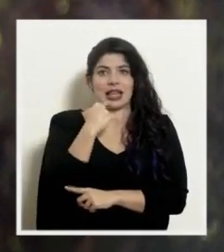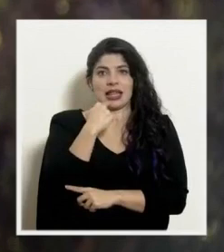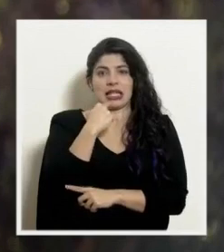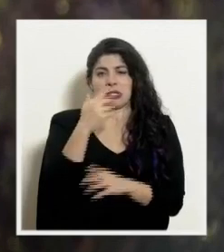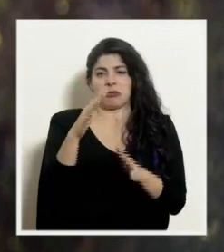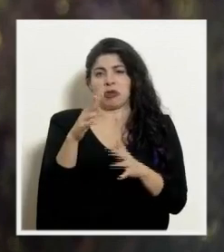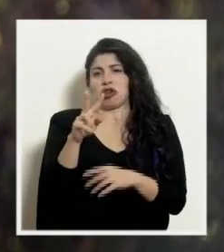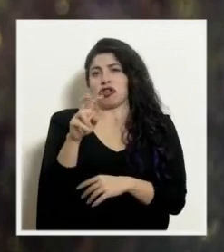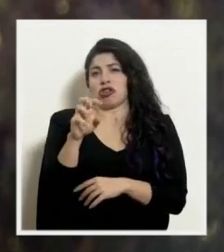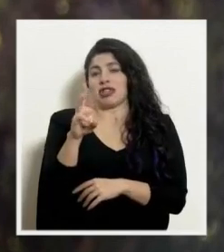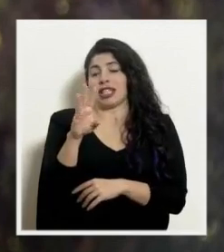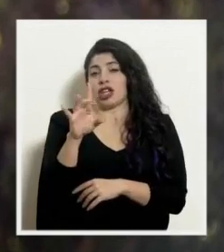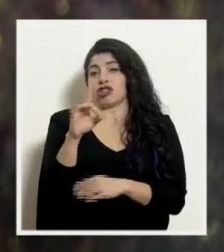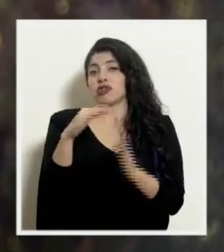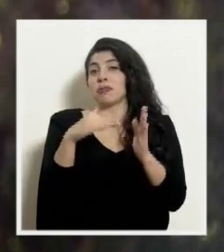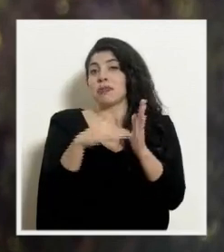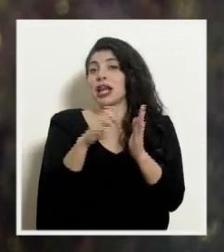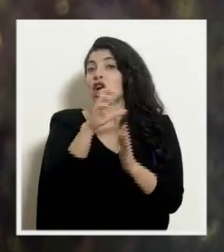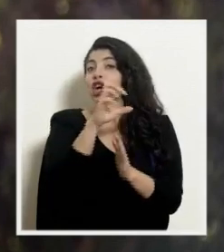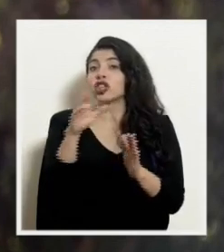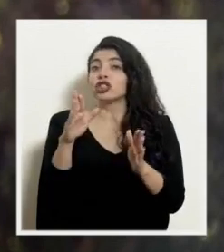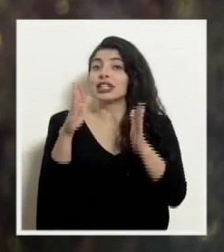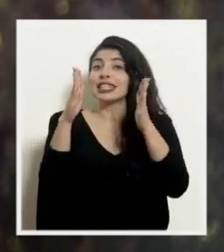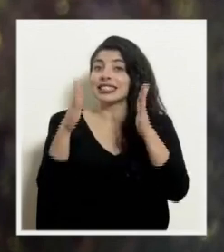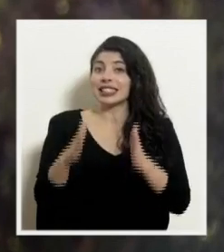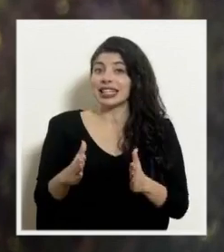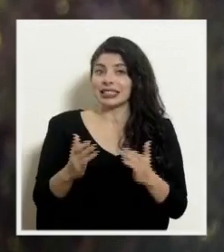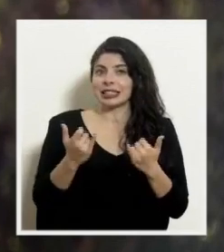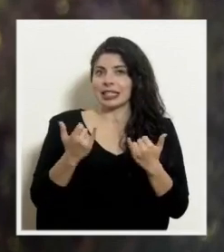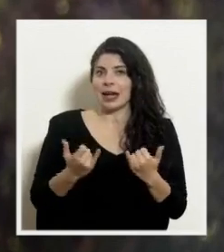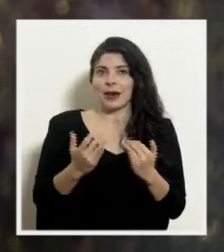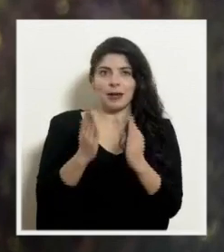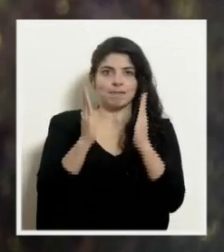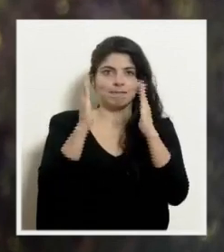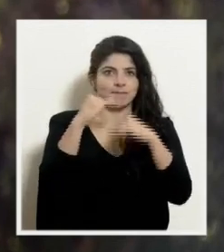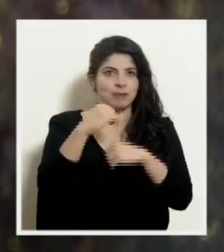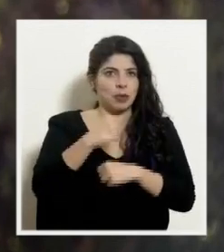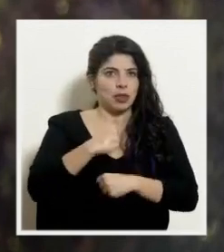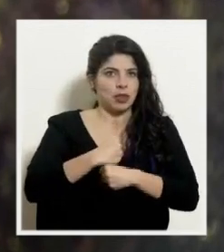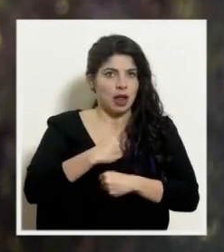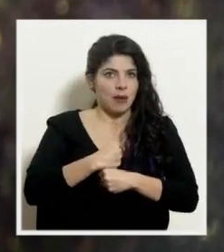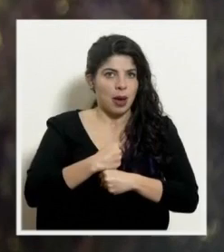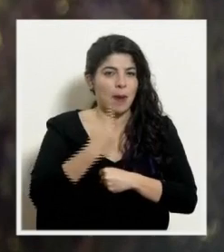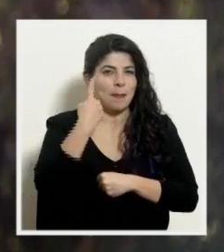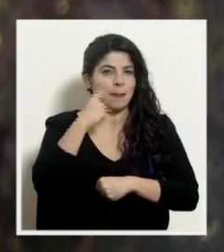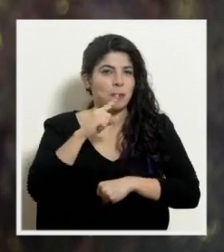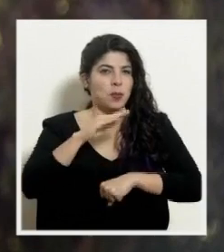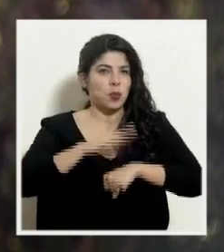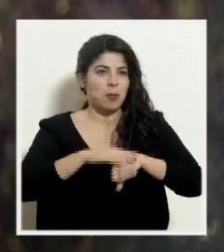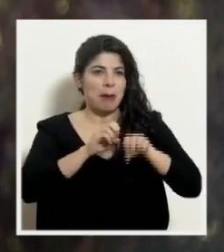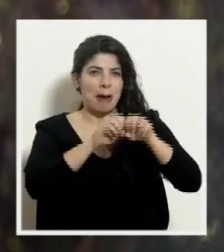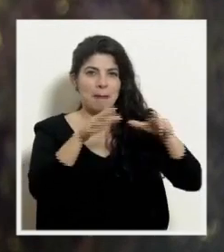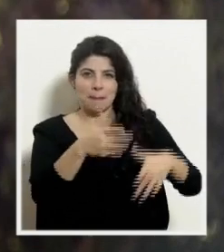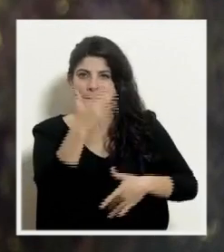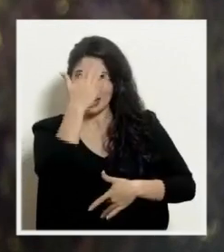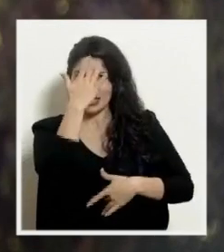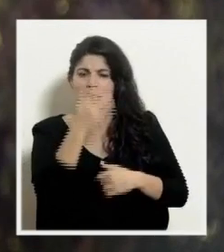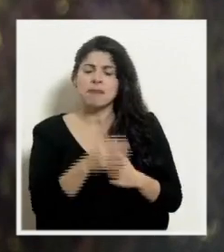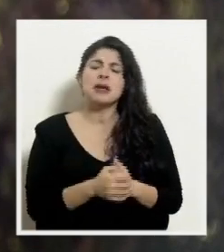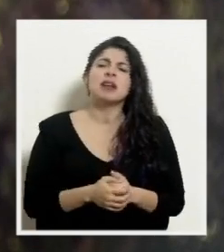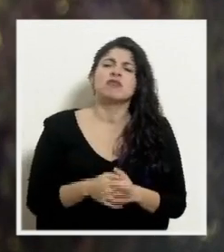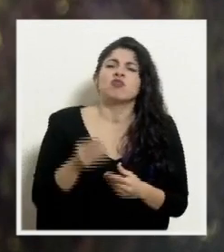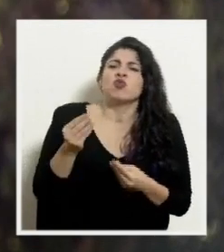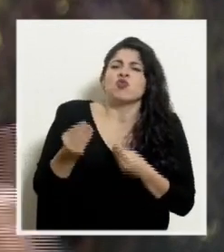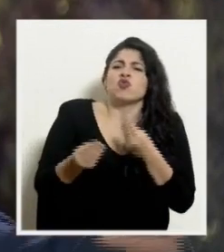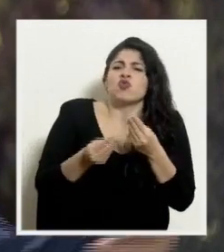aproximadamente 268,000 costarricenses los que están sin empleo en este momento, producto de la pandemia. ¿Cómo